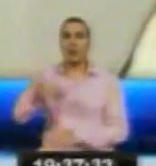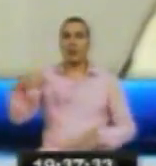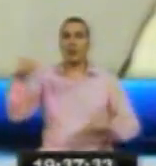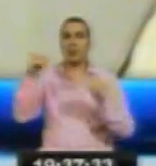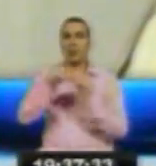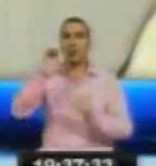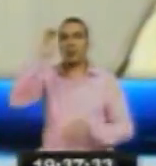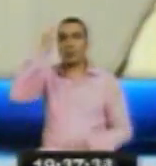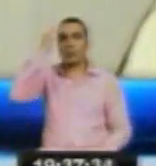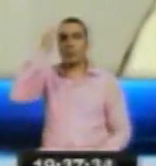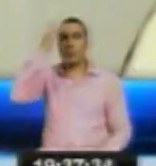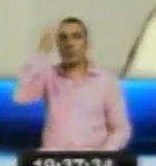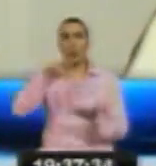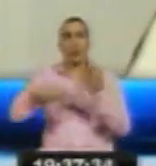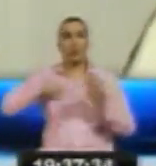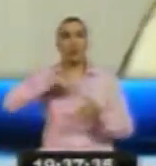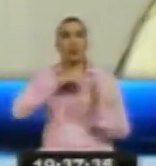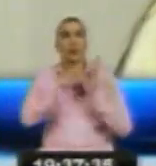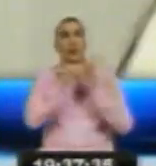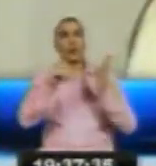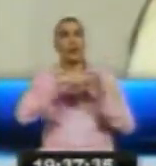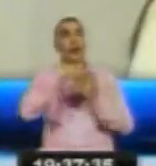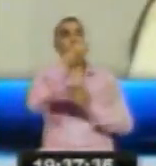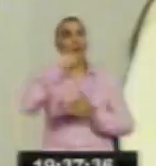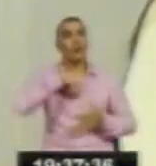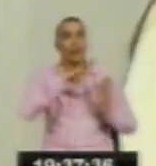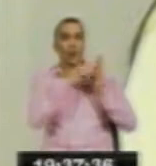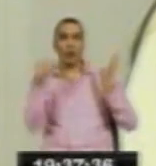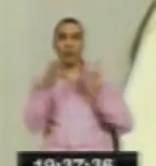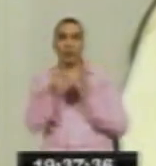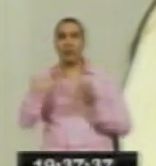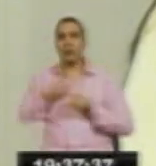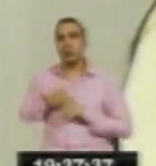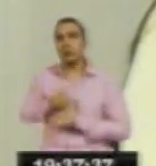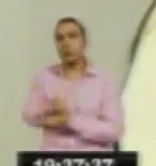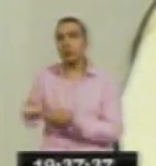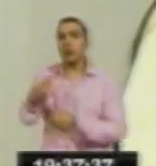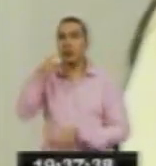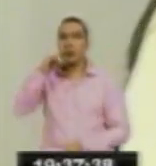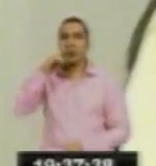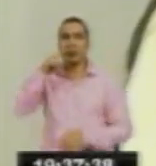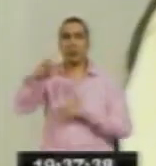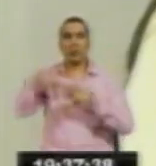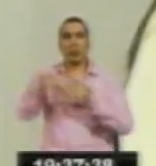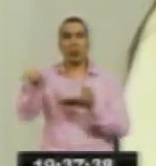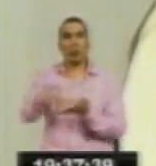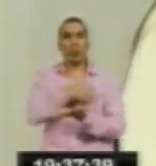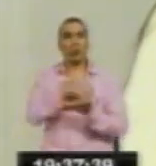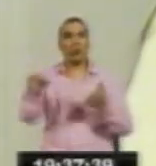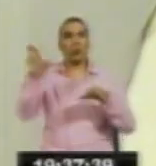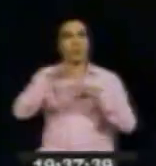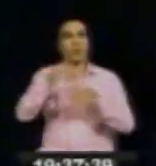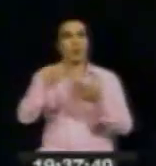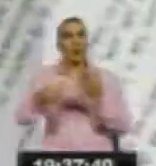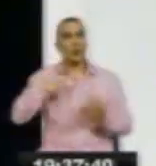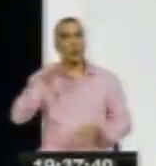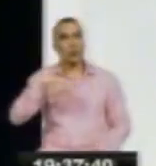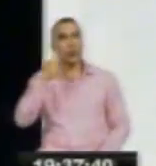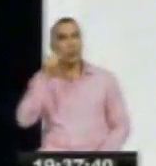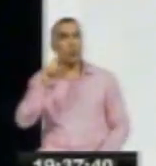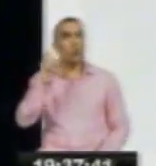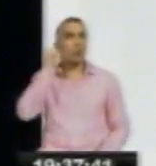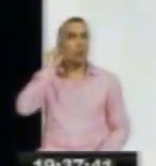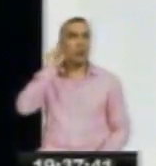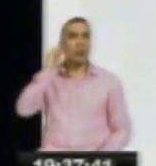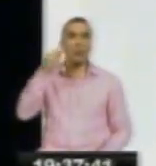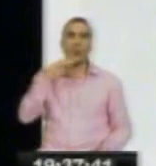que nunca porque copiamos todo lo que viene de afuera, dando a nuestros niños ese espacio de dudar sobre lo que son. En la disposición